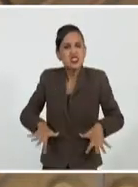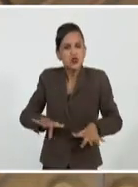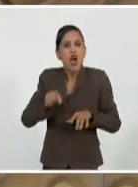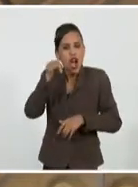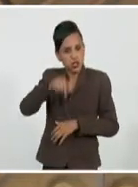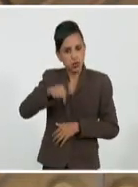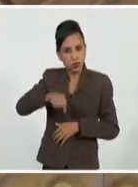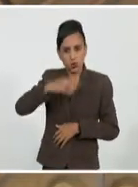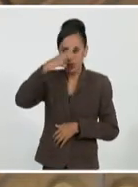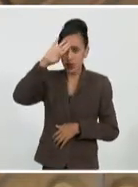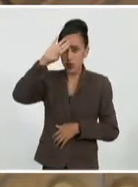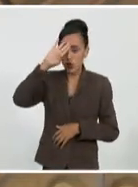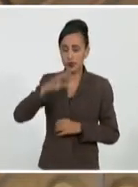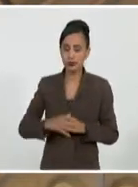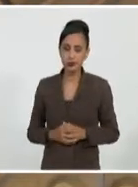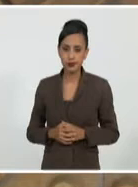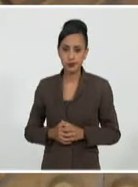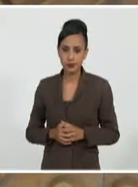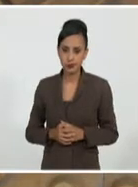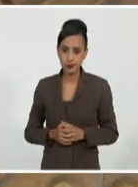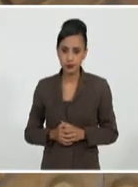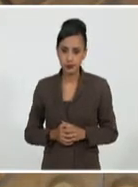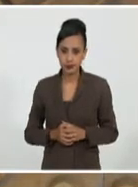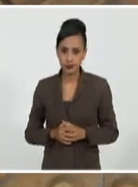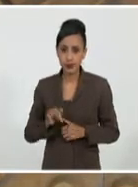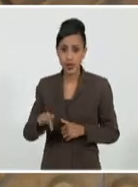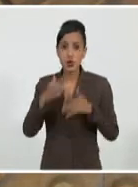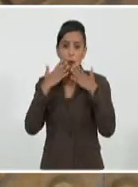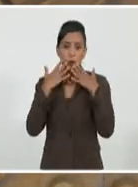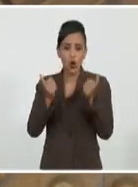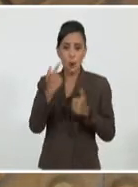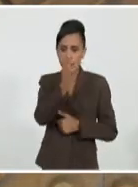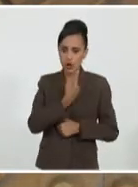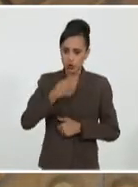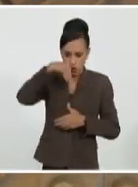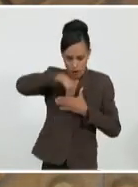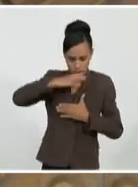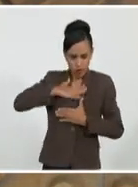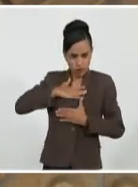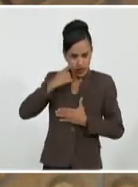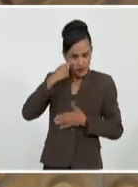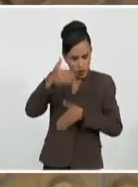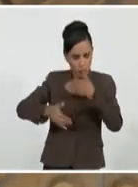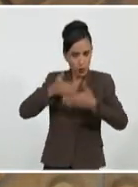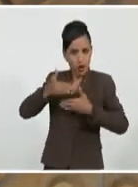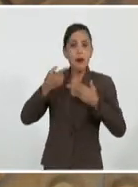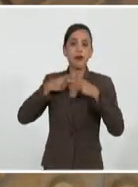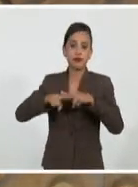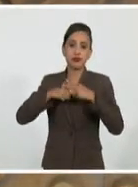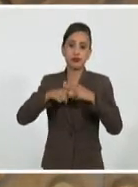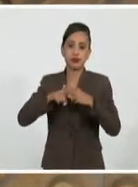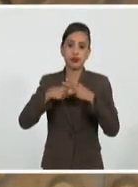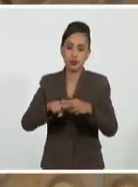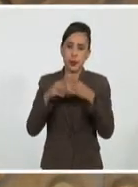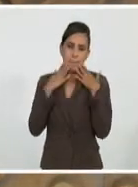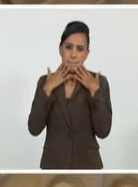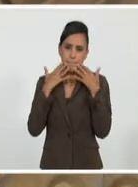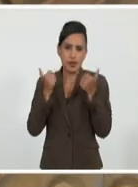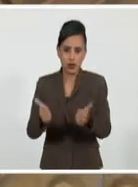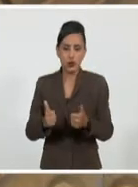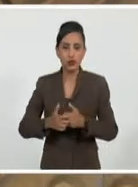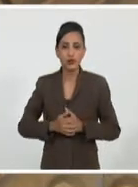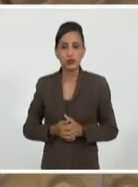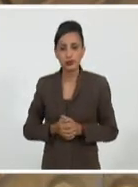eso ayuda a analizarnos, a vernos por dentro y a resolver los problemas que tenemos con mayor objetividad y con mayor